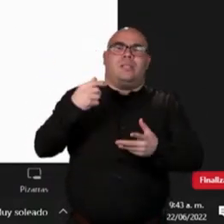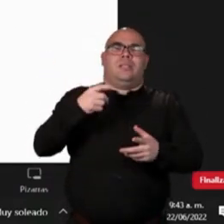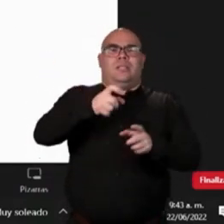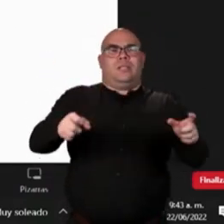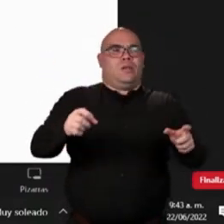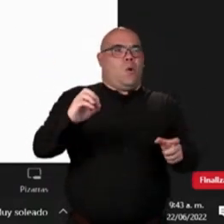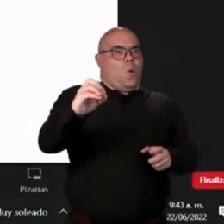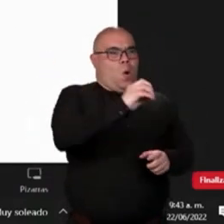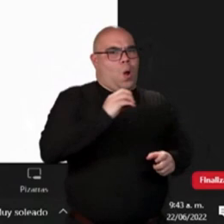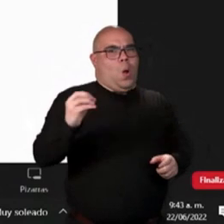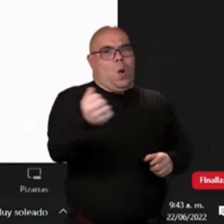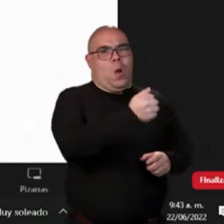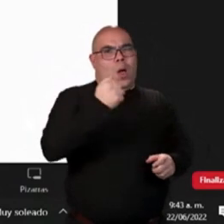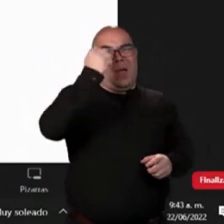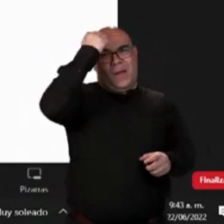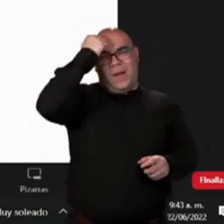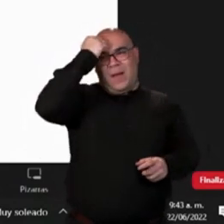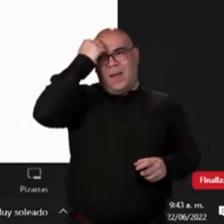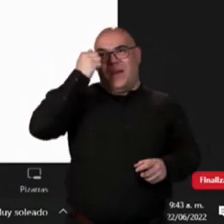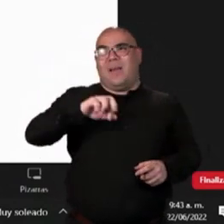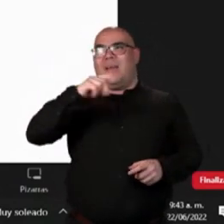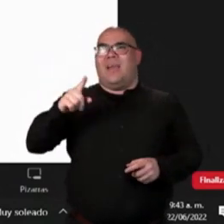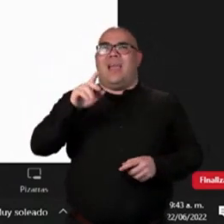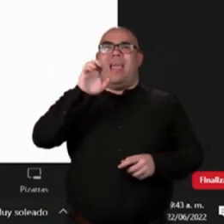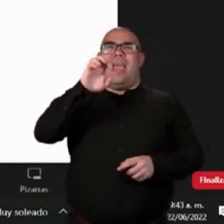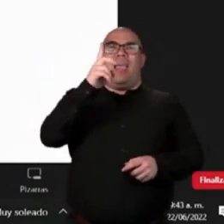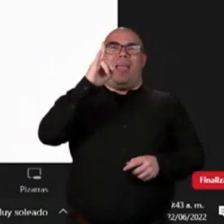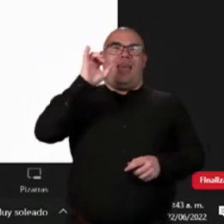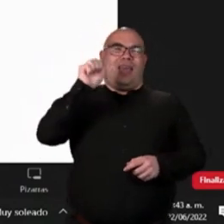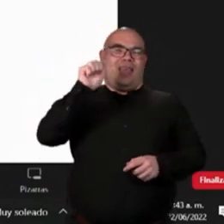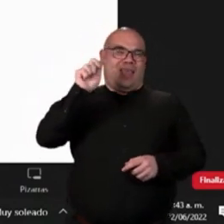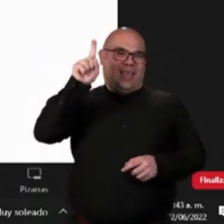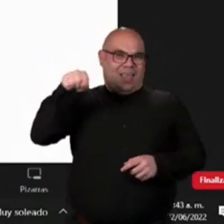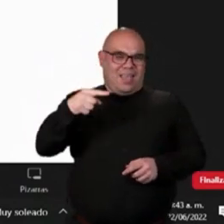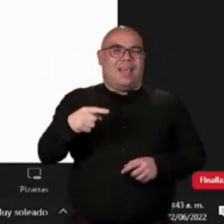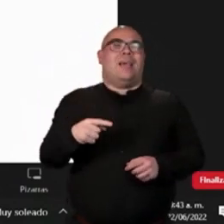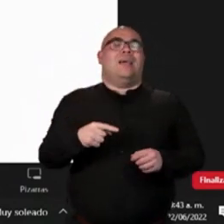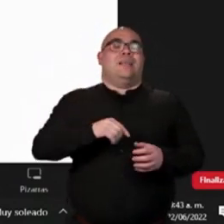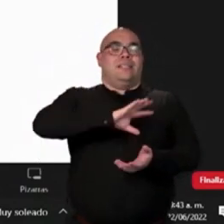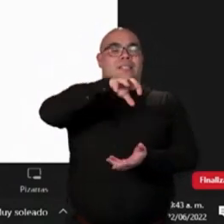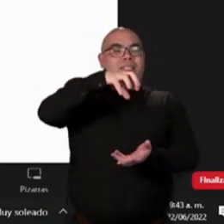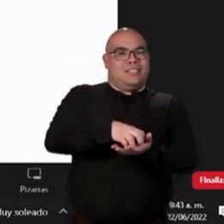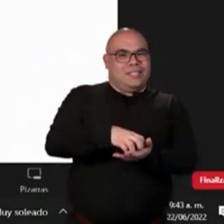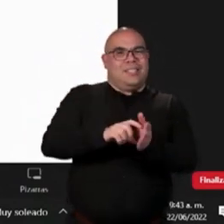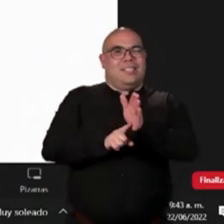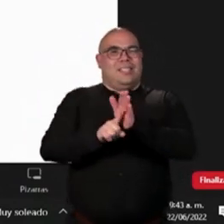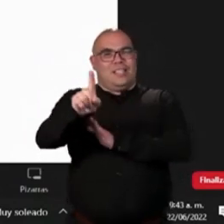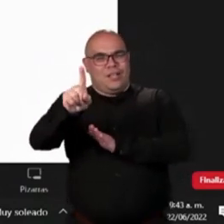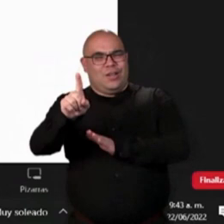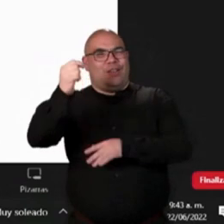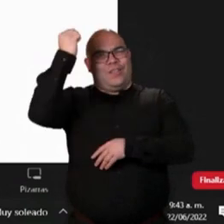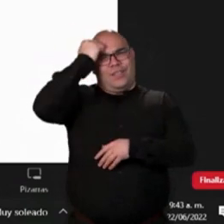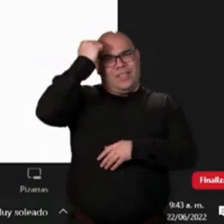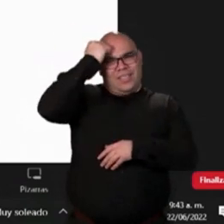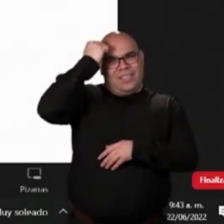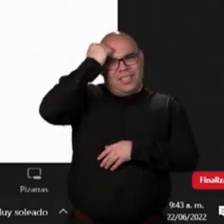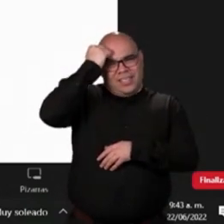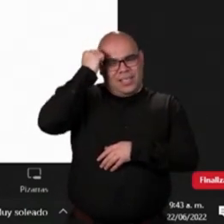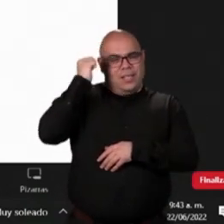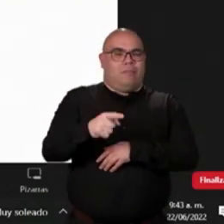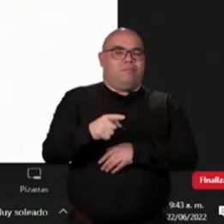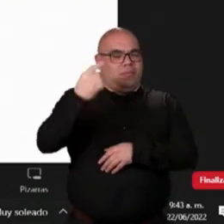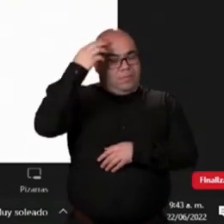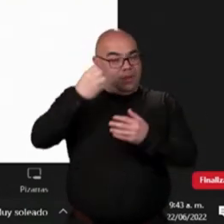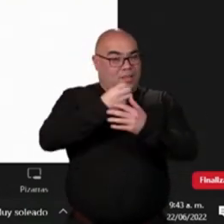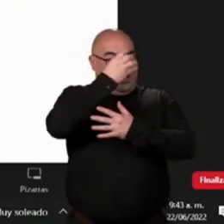profesoras. Creamos los CEDIES, que son los Centros de Desarrollo Docente e Innovación Educativa. Estos centros existen en todos los campus, en los